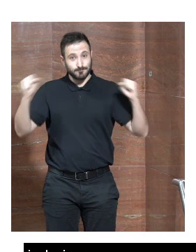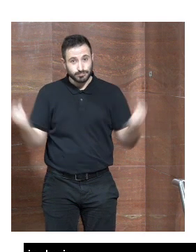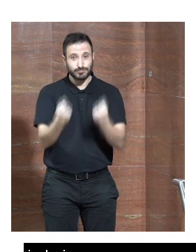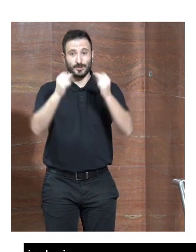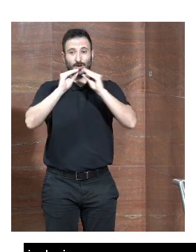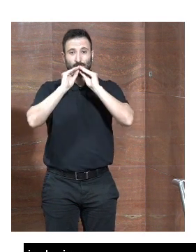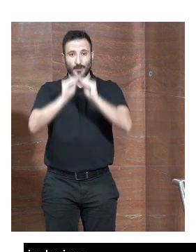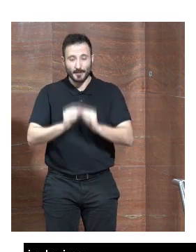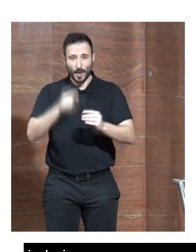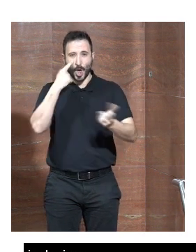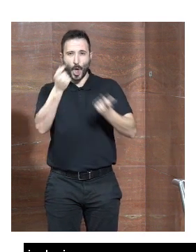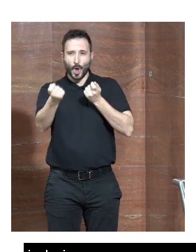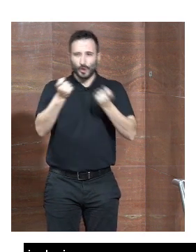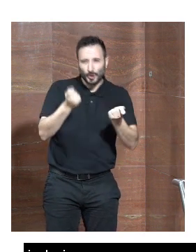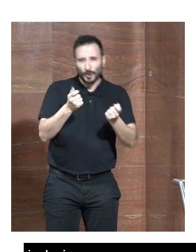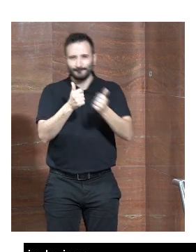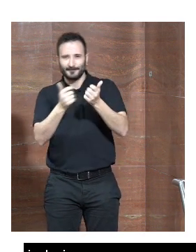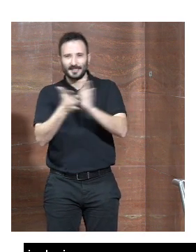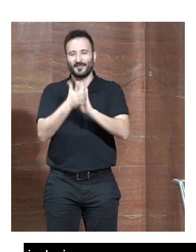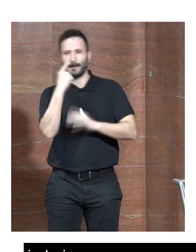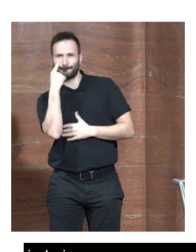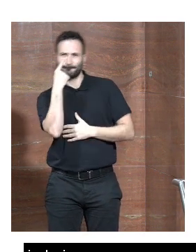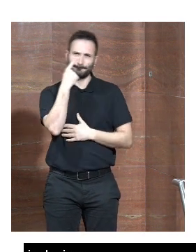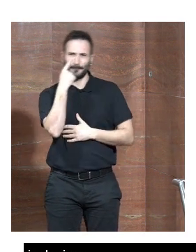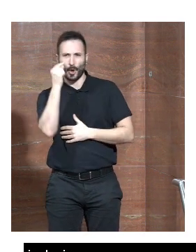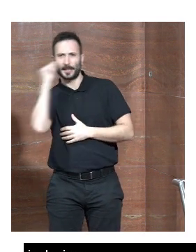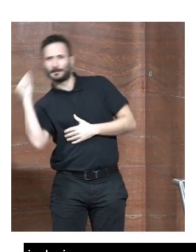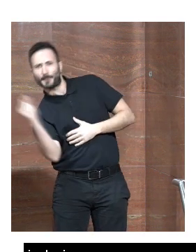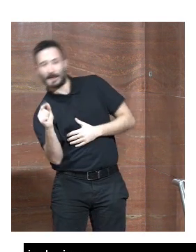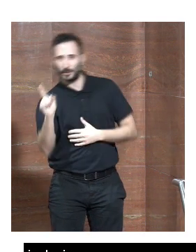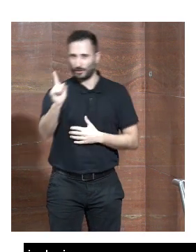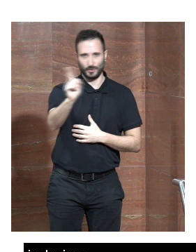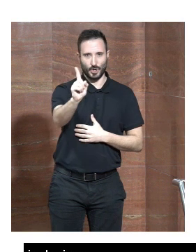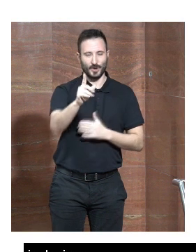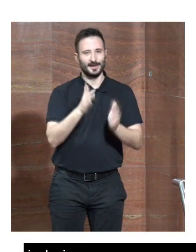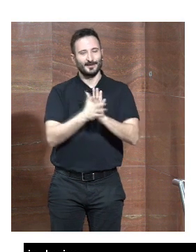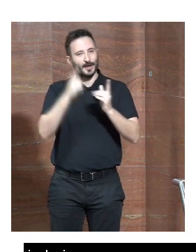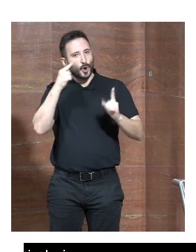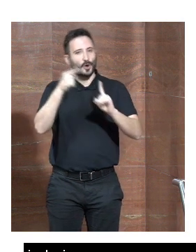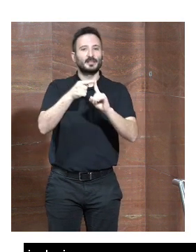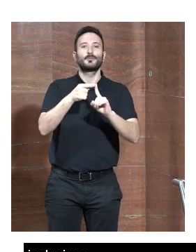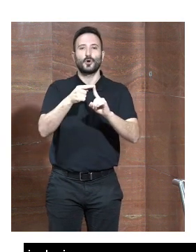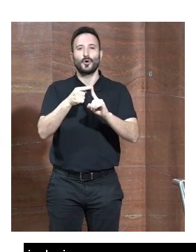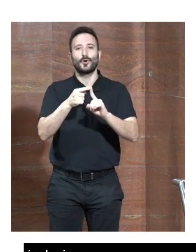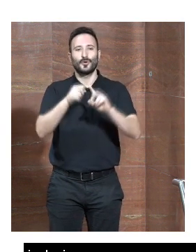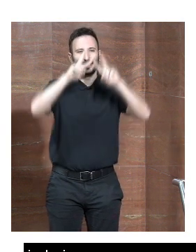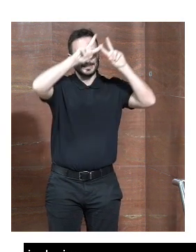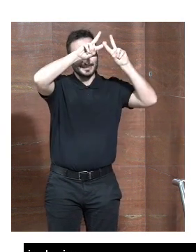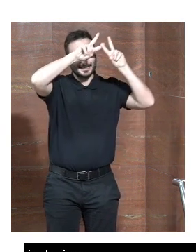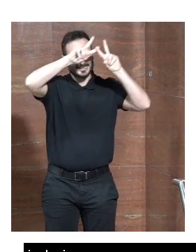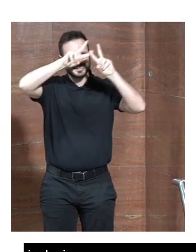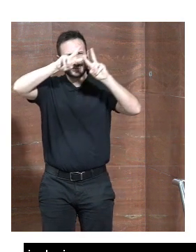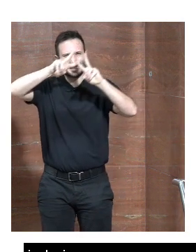de monitorear, no se trata de vigilar ni espiar, se trata realmente de hacer